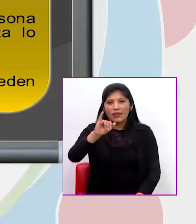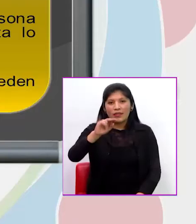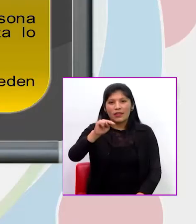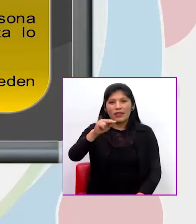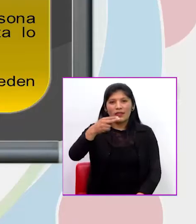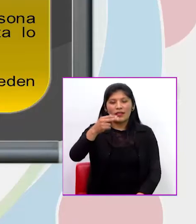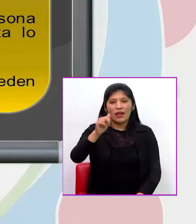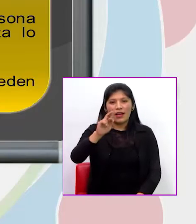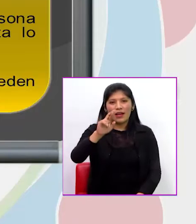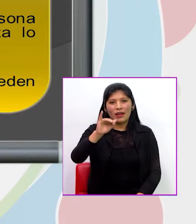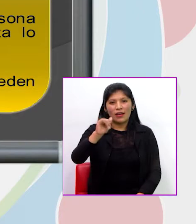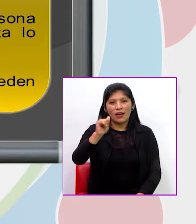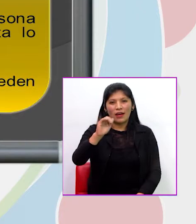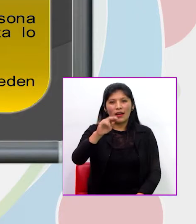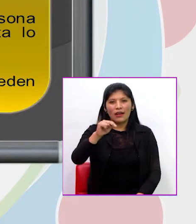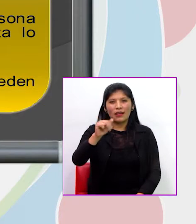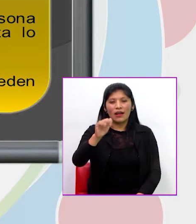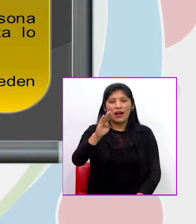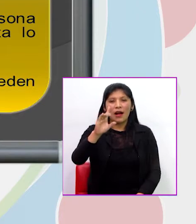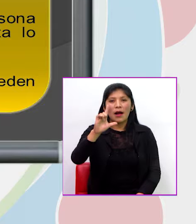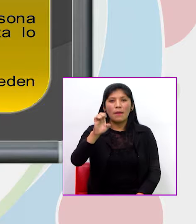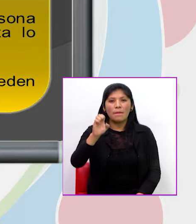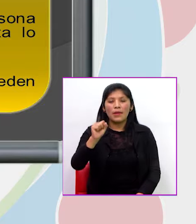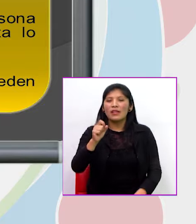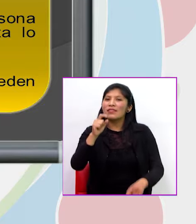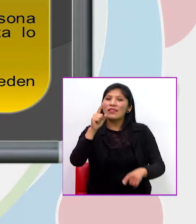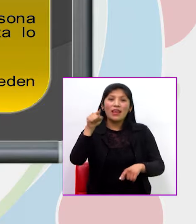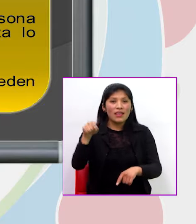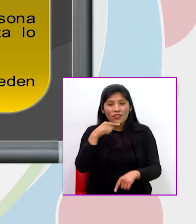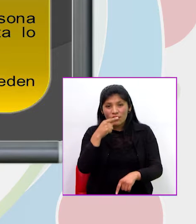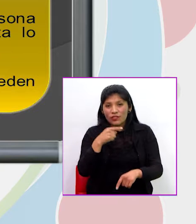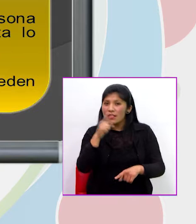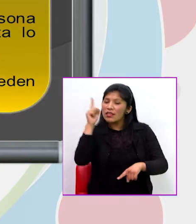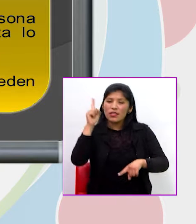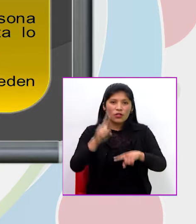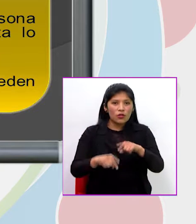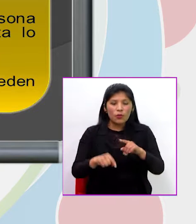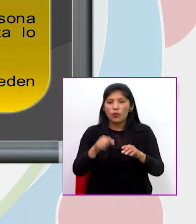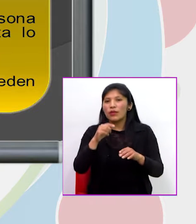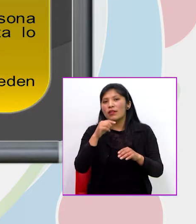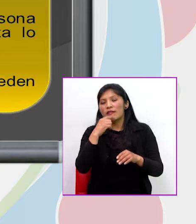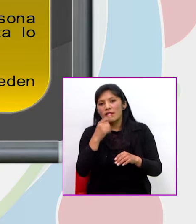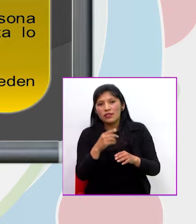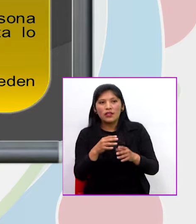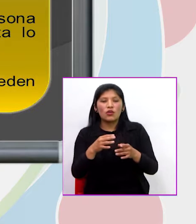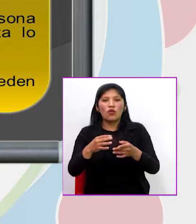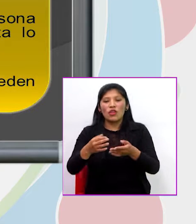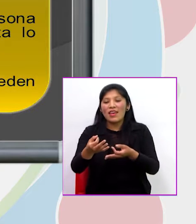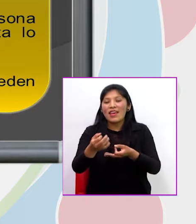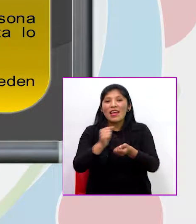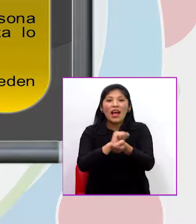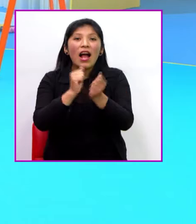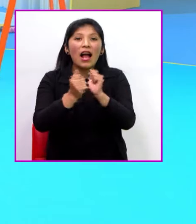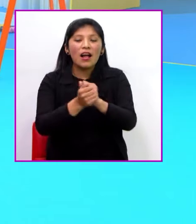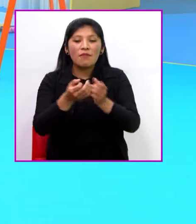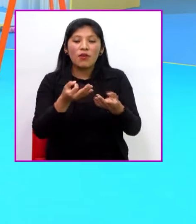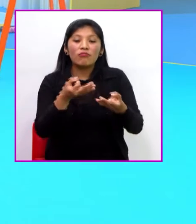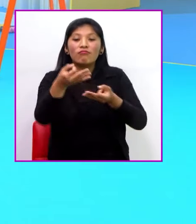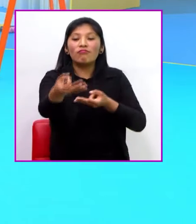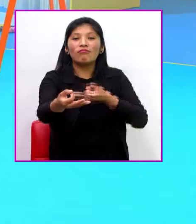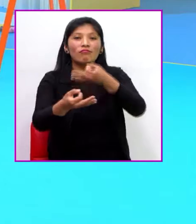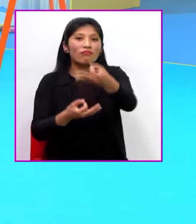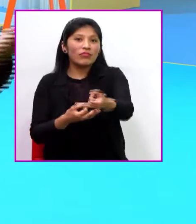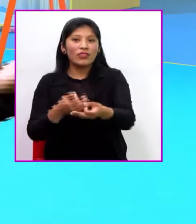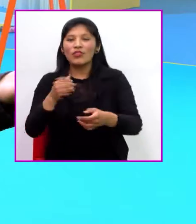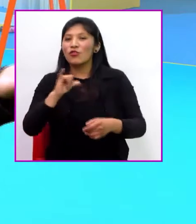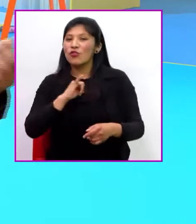inalienables. Esto quiere decir que no pueden ser objeto de cesión o transferencia. Yo no puedo